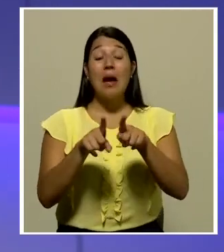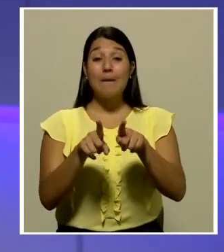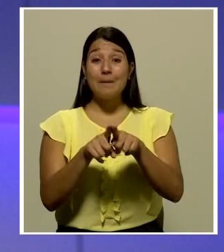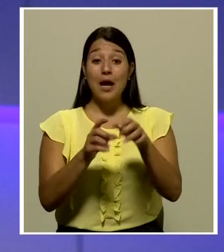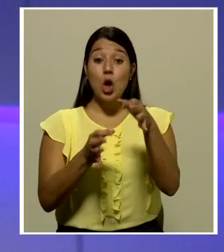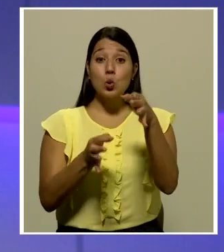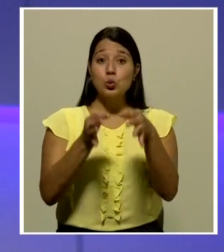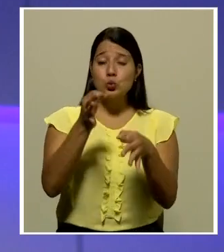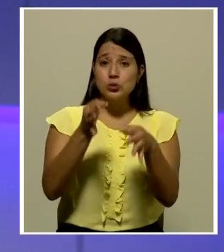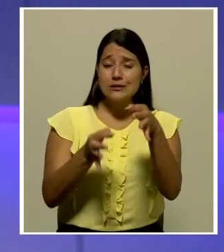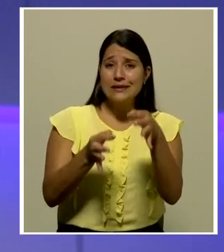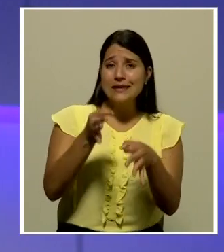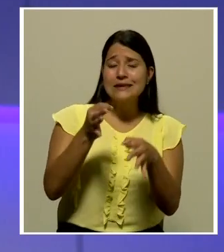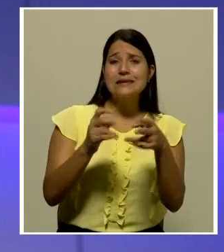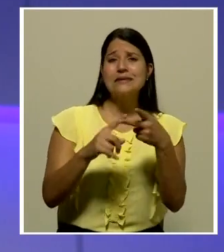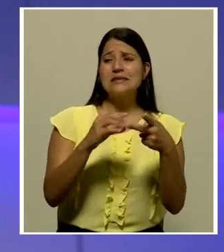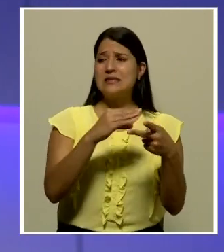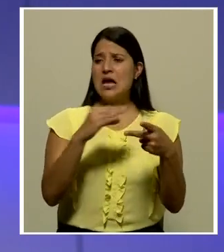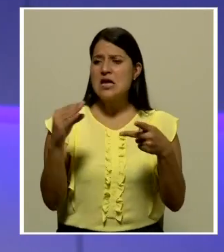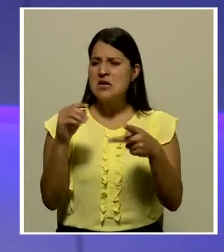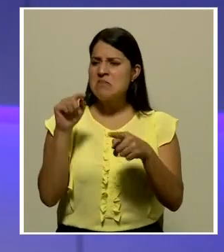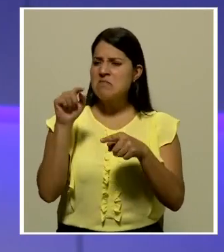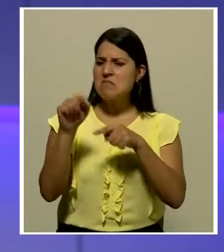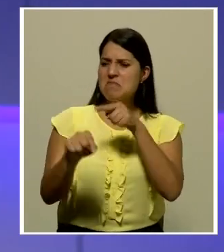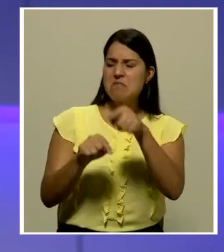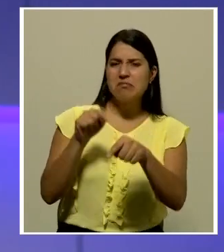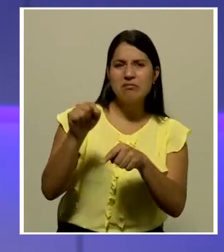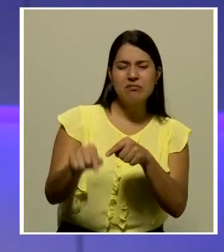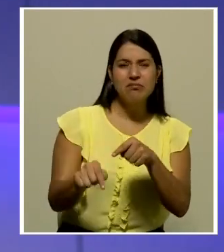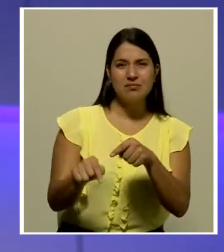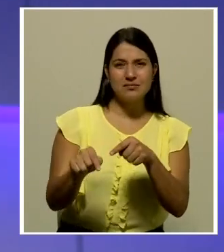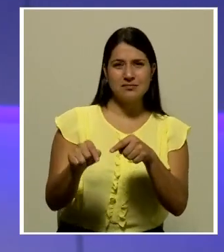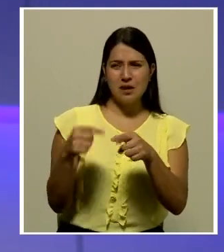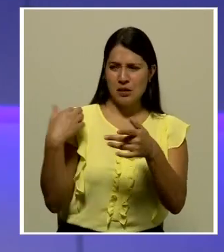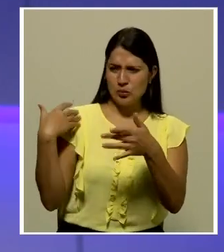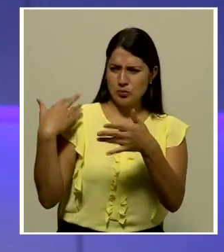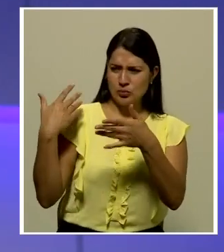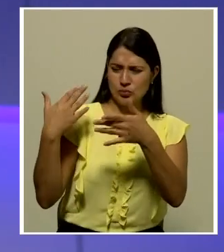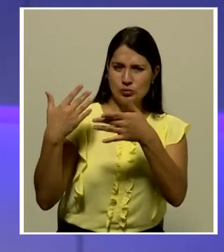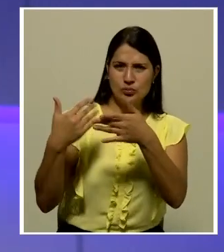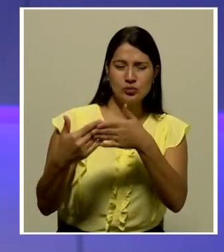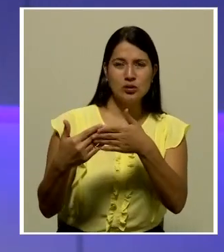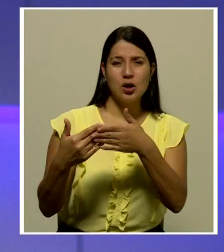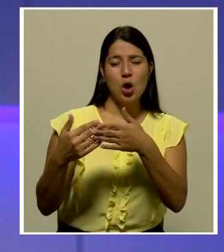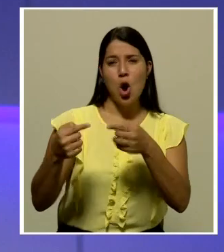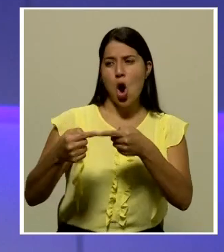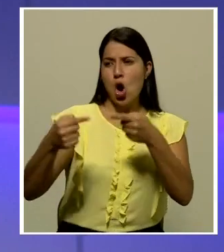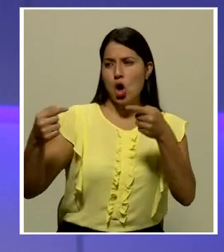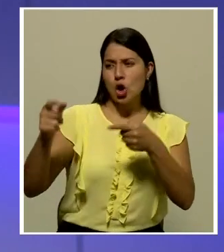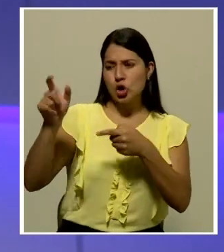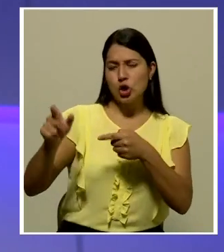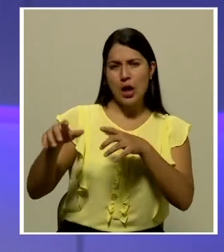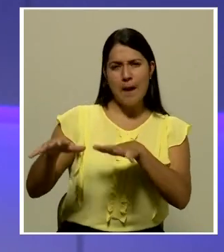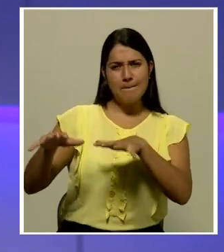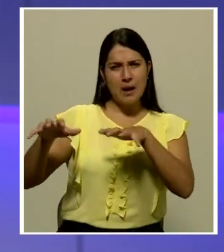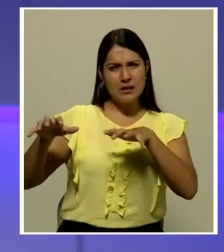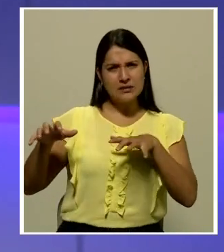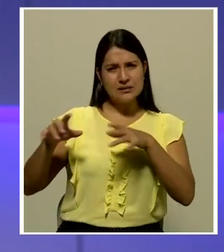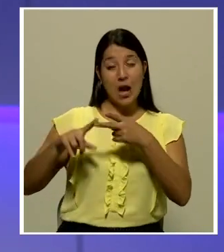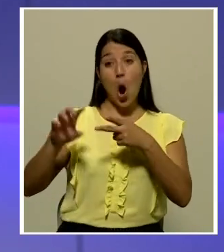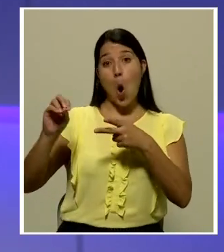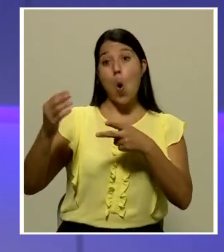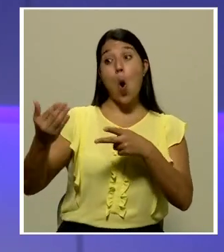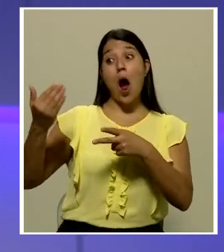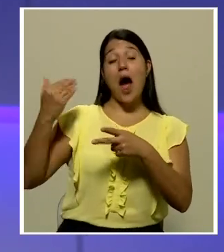los señalamientos y acusaciones que se han presentado en los últimos días contra magistrados y